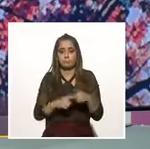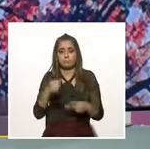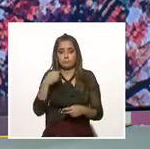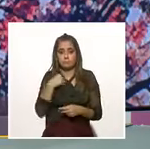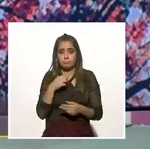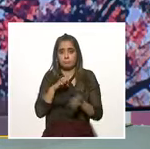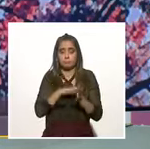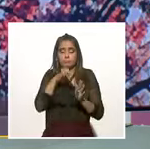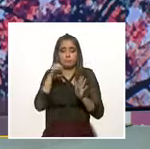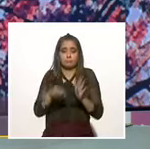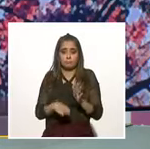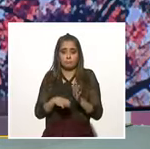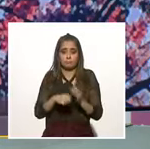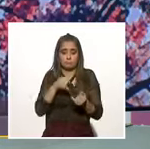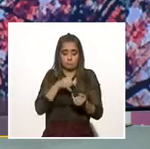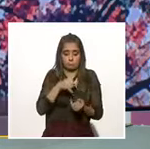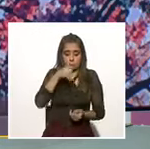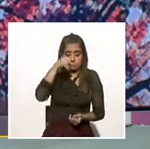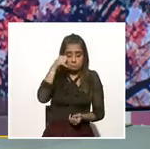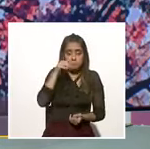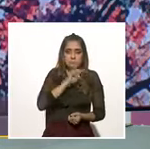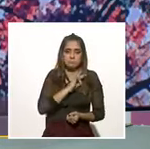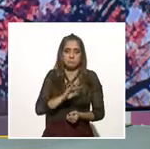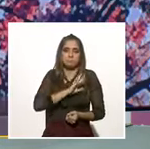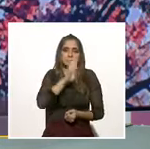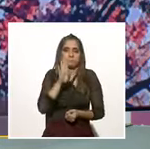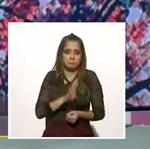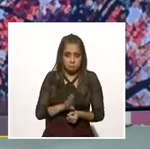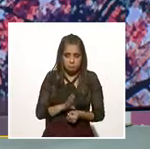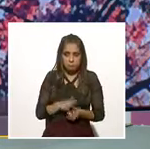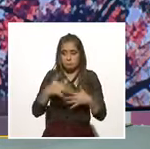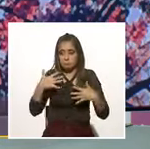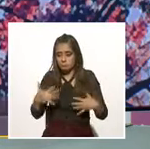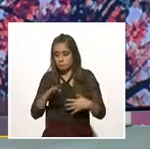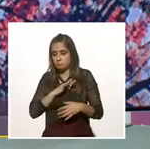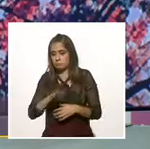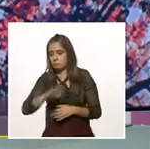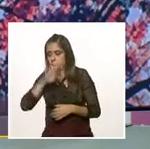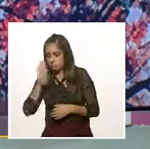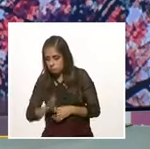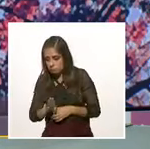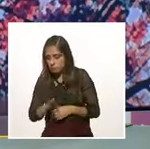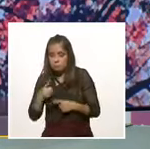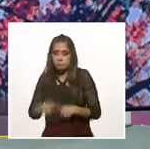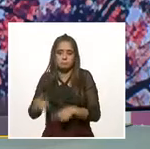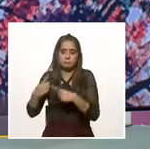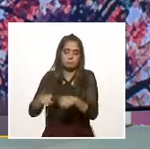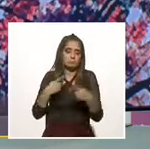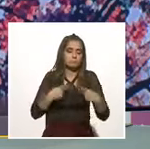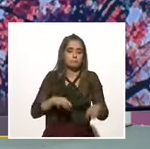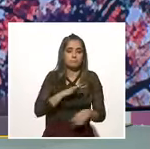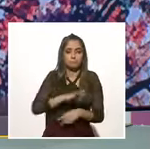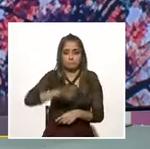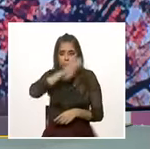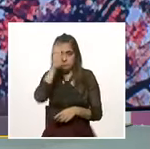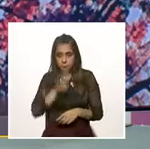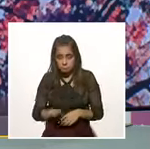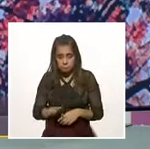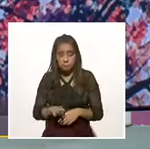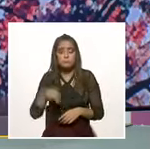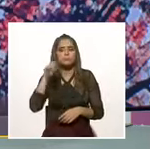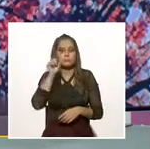finitos, podemos morir en cualquier momento. Sí. Pero no ser alarmistas, si bien darle paso al miedo, porque el